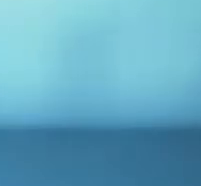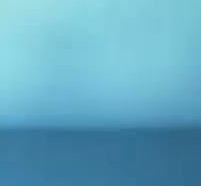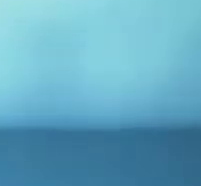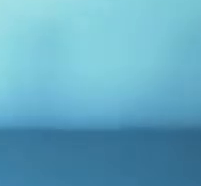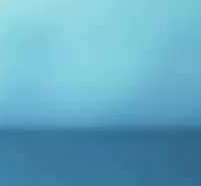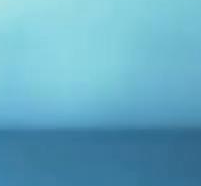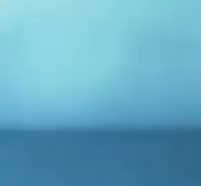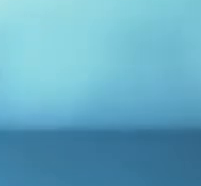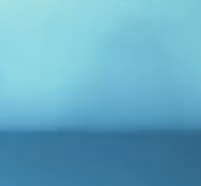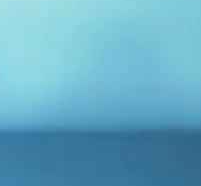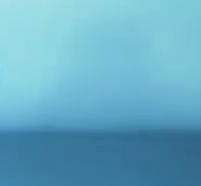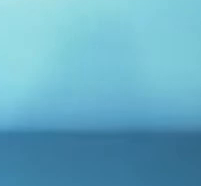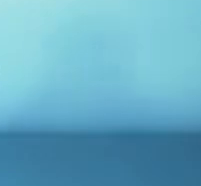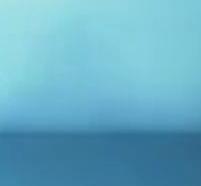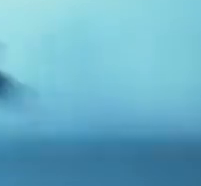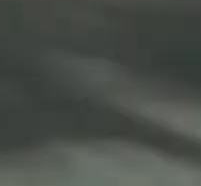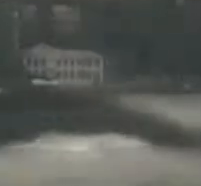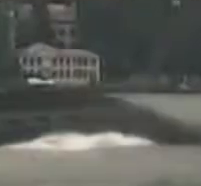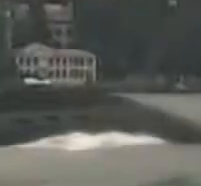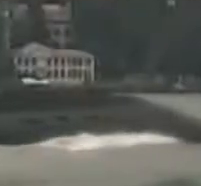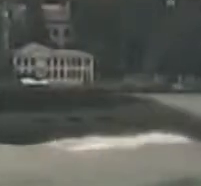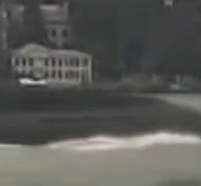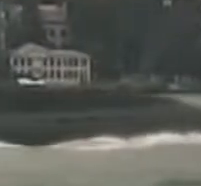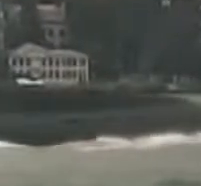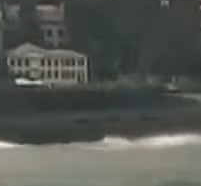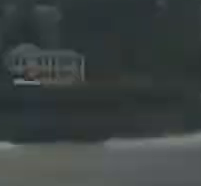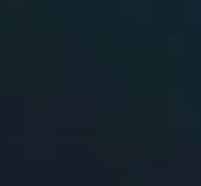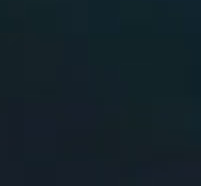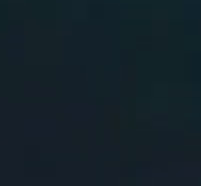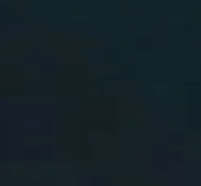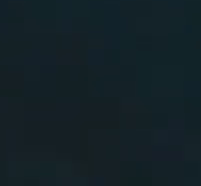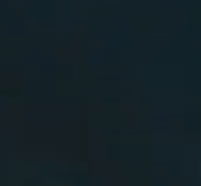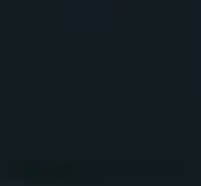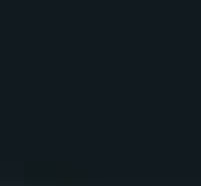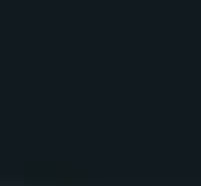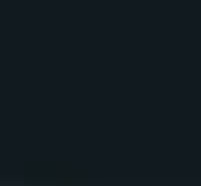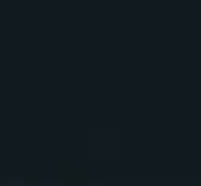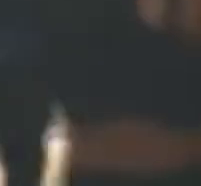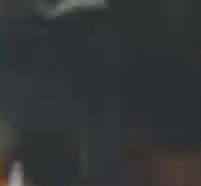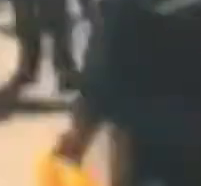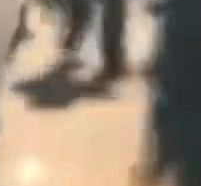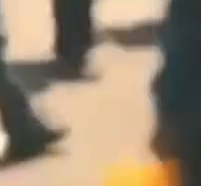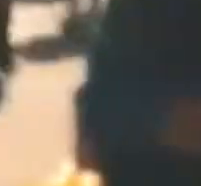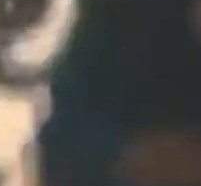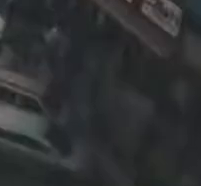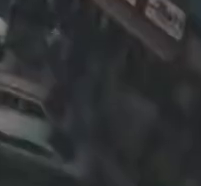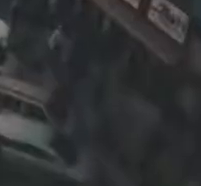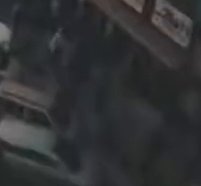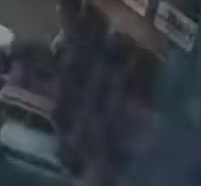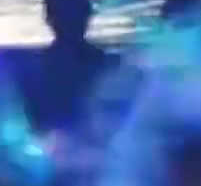principales acontecimientos del mundo moderno. Sábado, 20 horas 30.